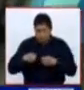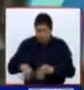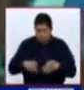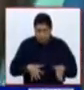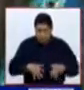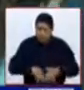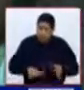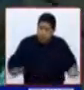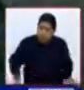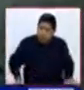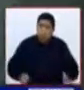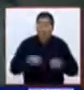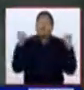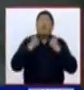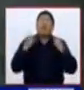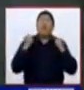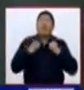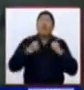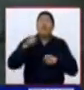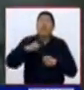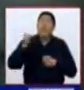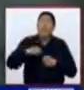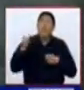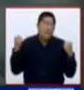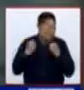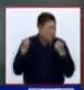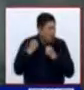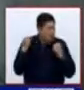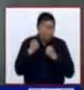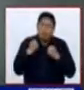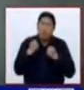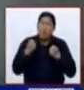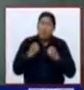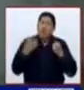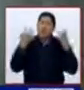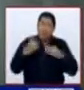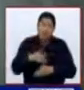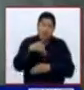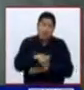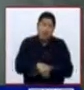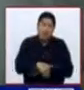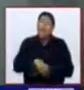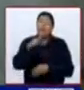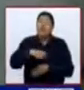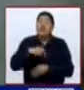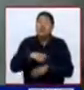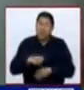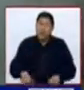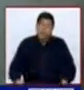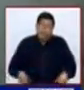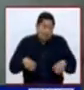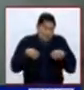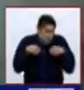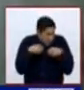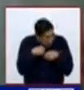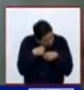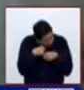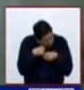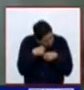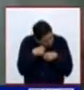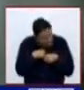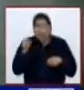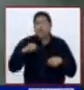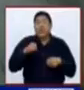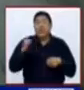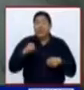pollerita. Hace frío, frío, ¿no? Mucho frío en la noche. Sí. Se necesita cobijo. Sí. Una frazadita.